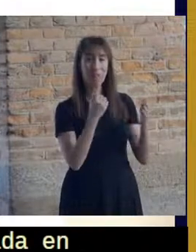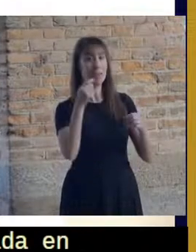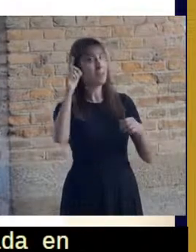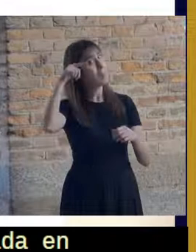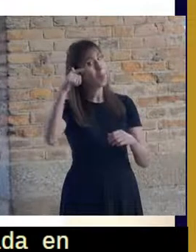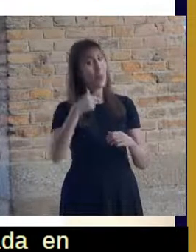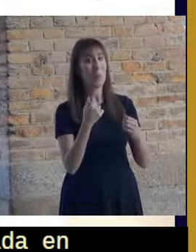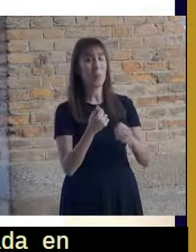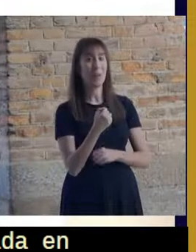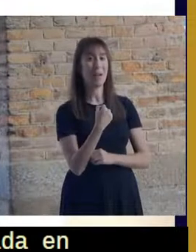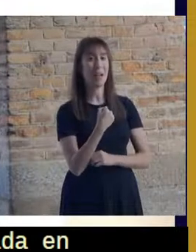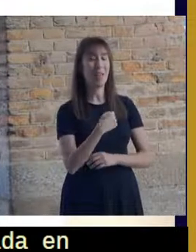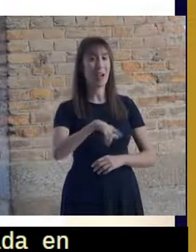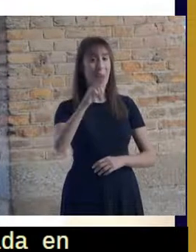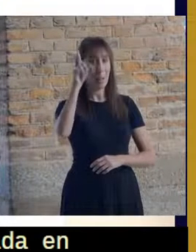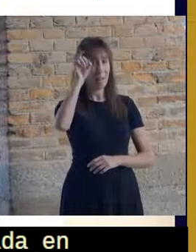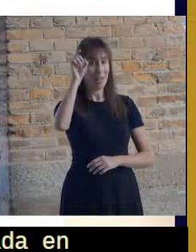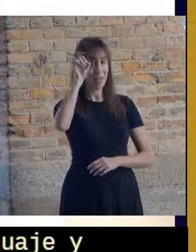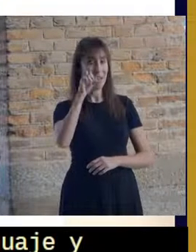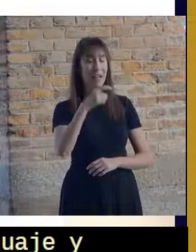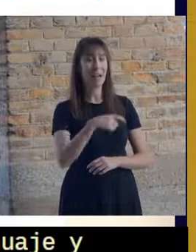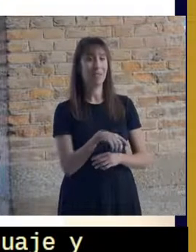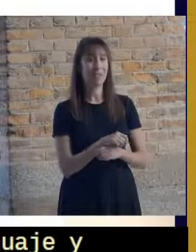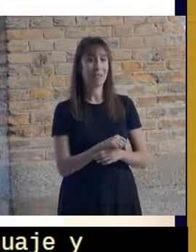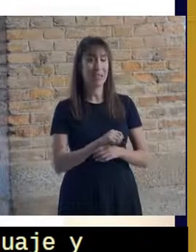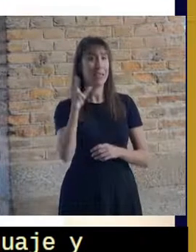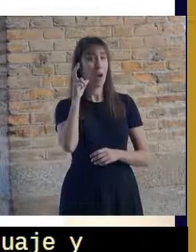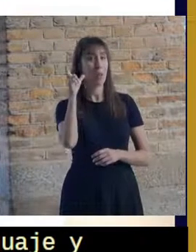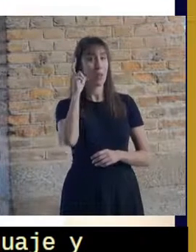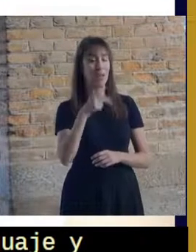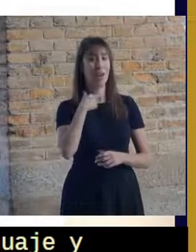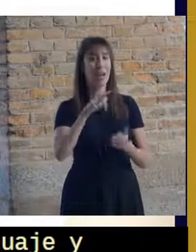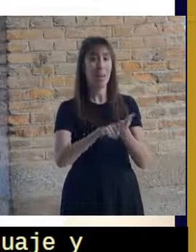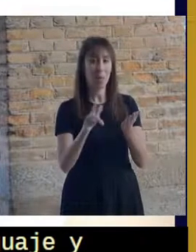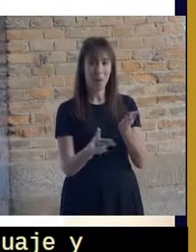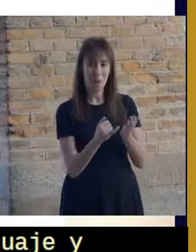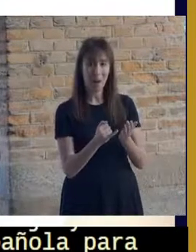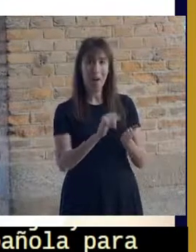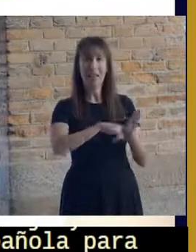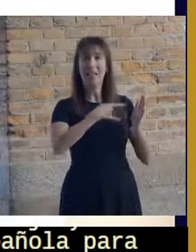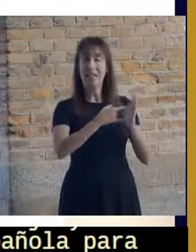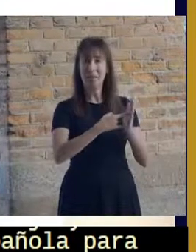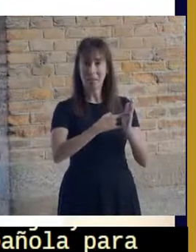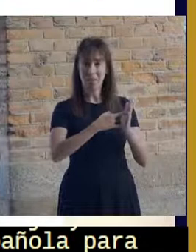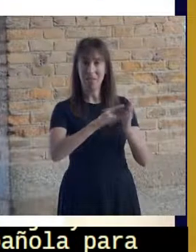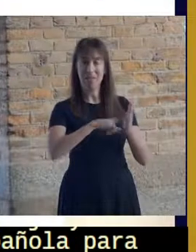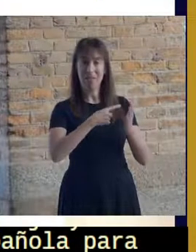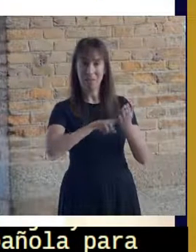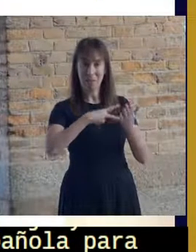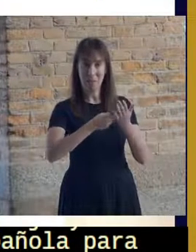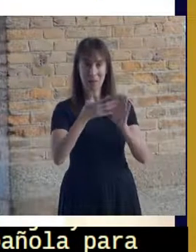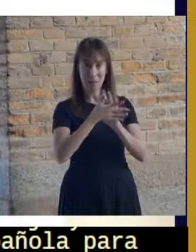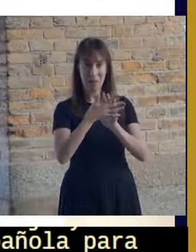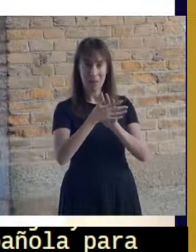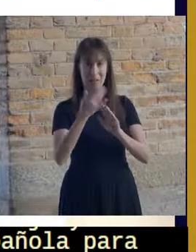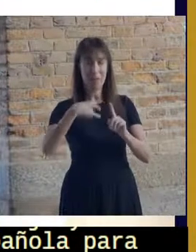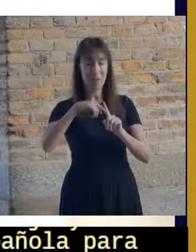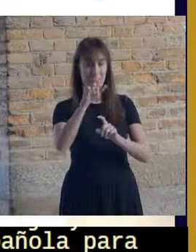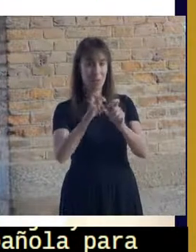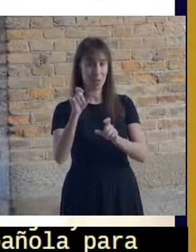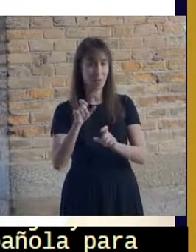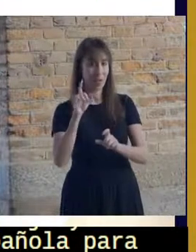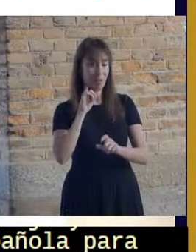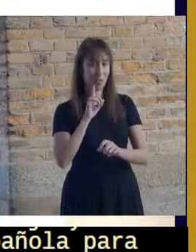con la especialidad en audición y lenguaje y técnica en interpretación de lengua de signo española para personas sordas y guía intérprete para personas